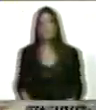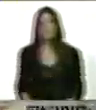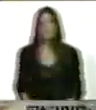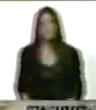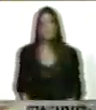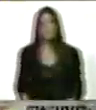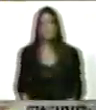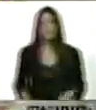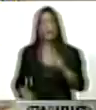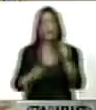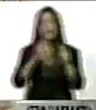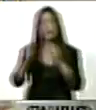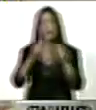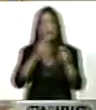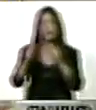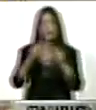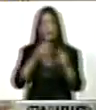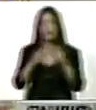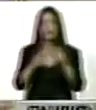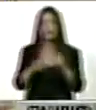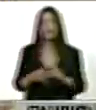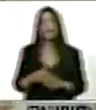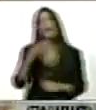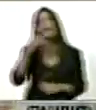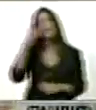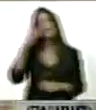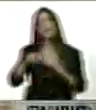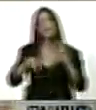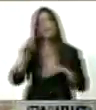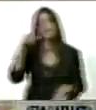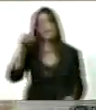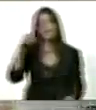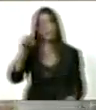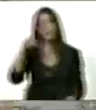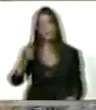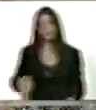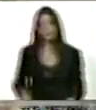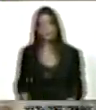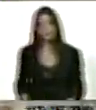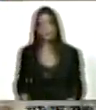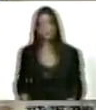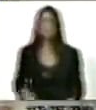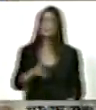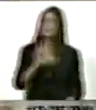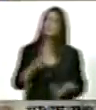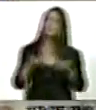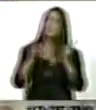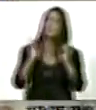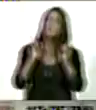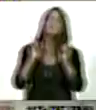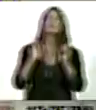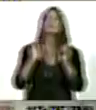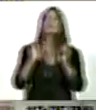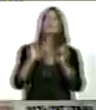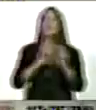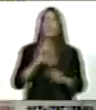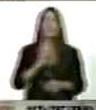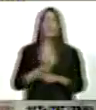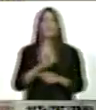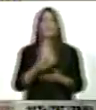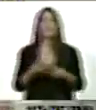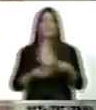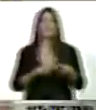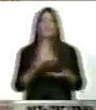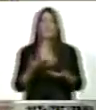en la rueda de prensa que se dio el día 12 de noviembre. Además, yo me permito, quizás no deba hacerlo, porque en todo caso